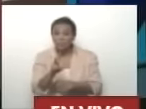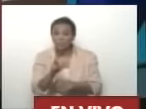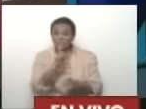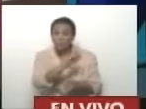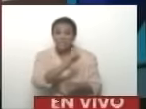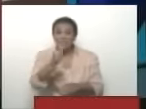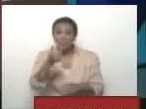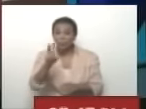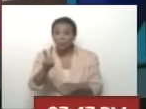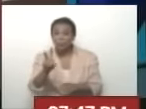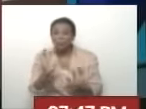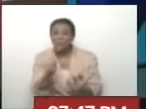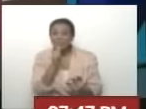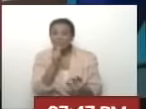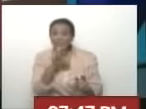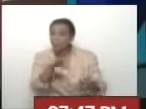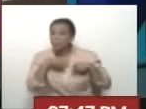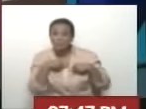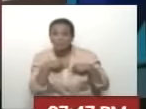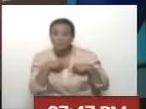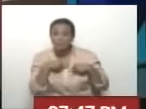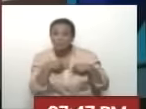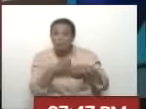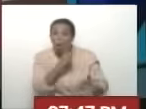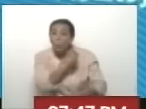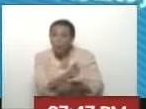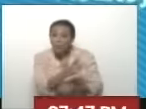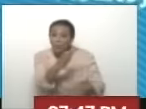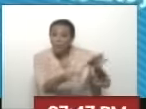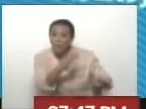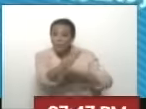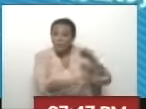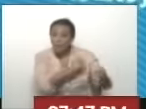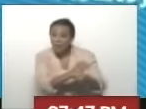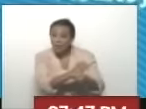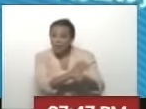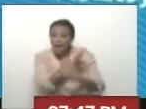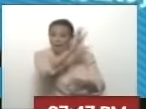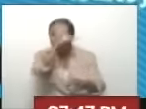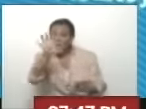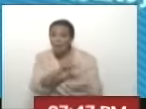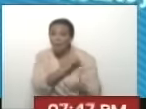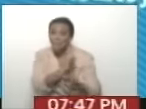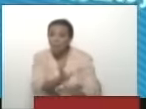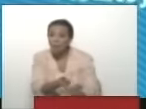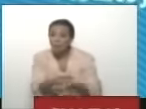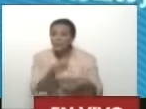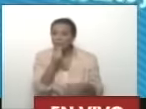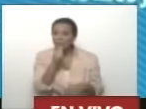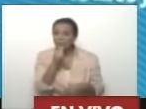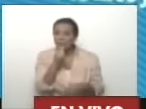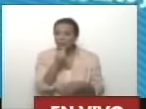¿Quién no reconoce la obligatoriedad de la jurisdicción de la Corte Internacional de Justicia?